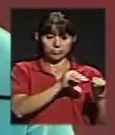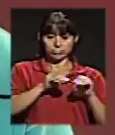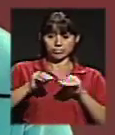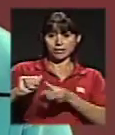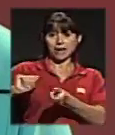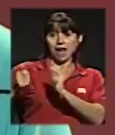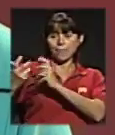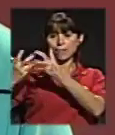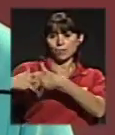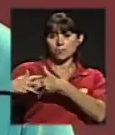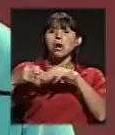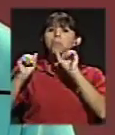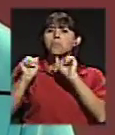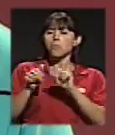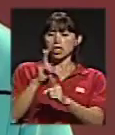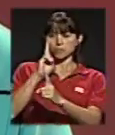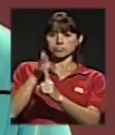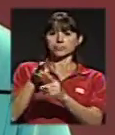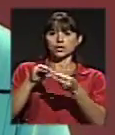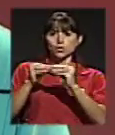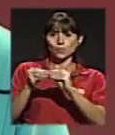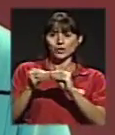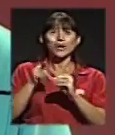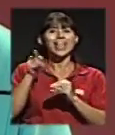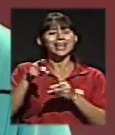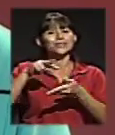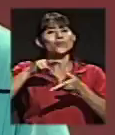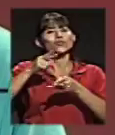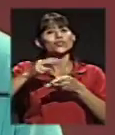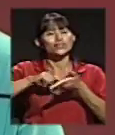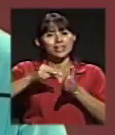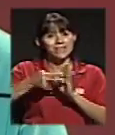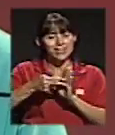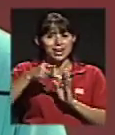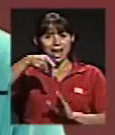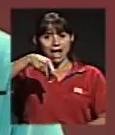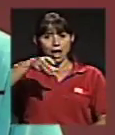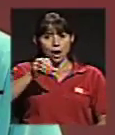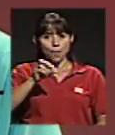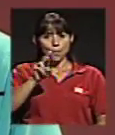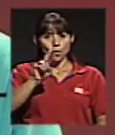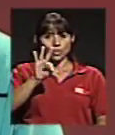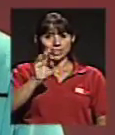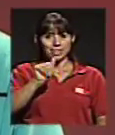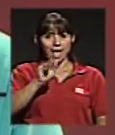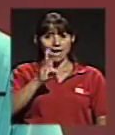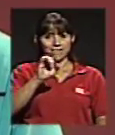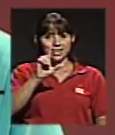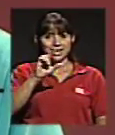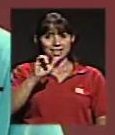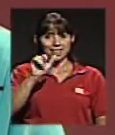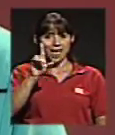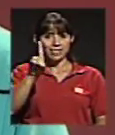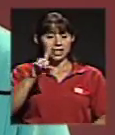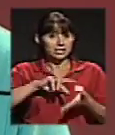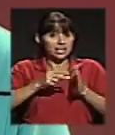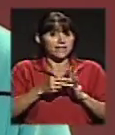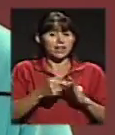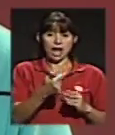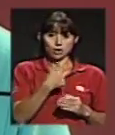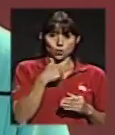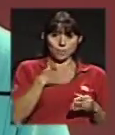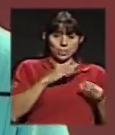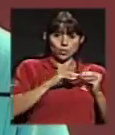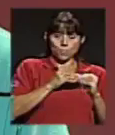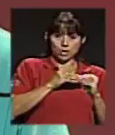conservar ese número. En términos generales, eso es la portabilidad, que yo me puedo trasladar de diferente compañía. En este caso, en